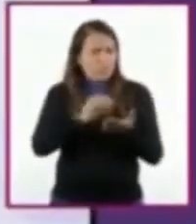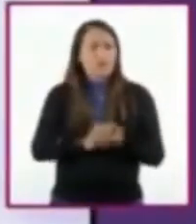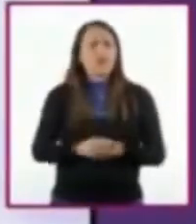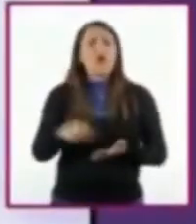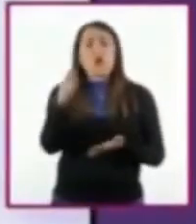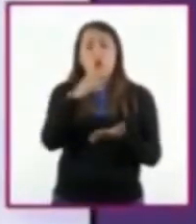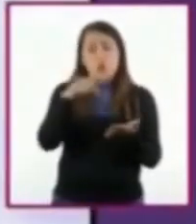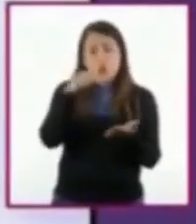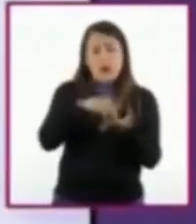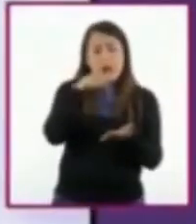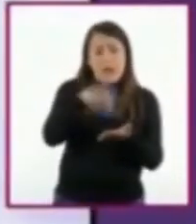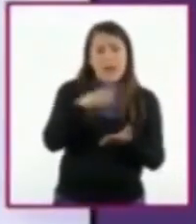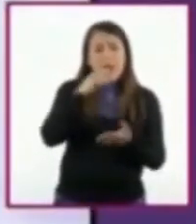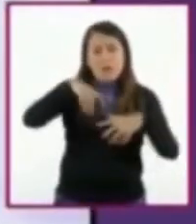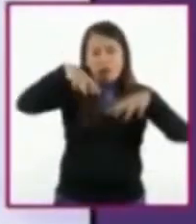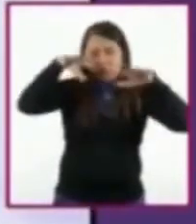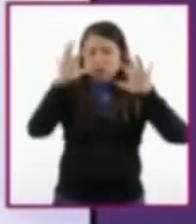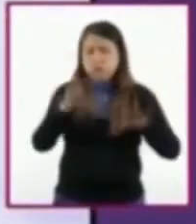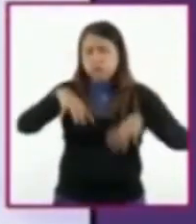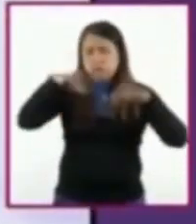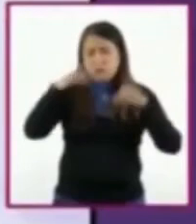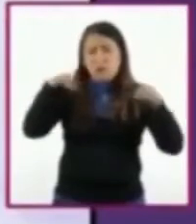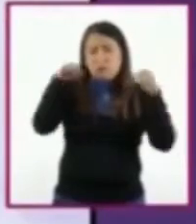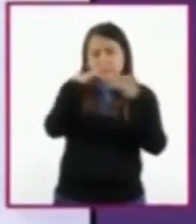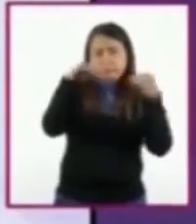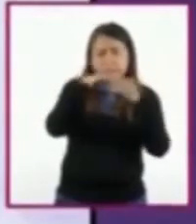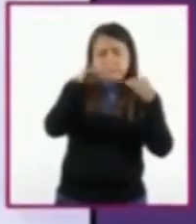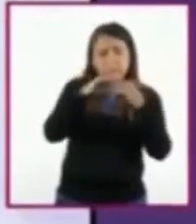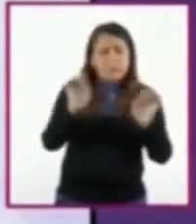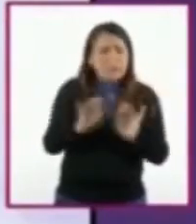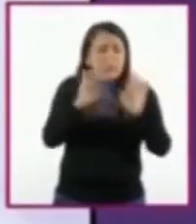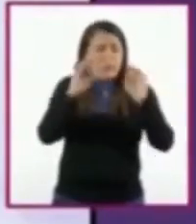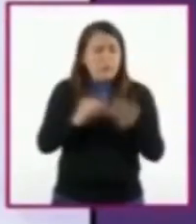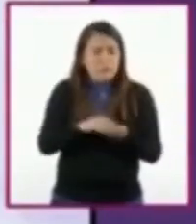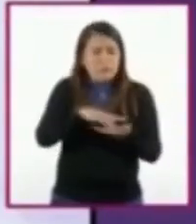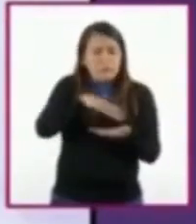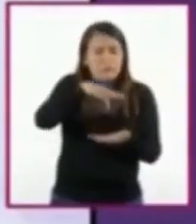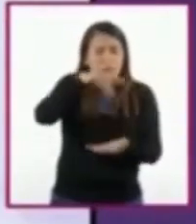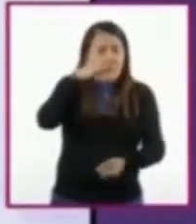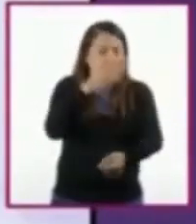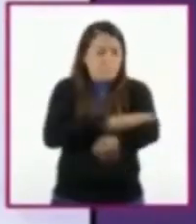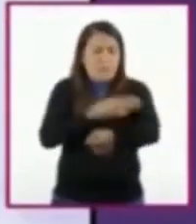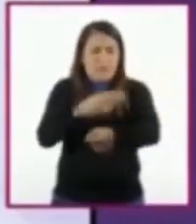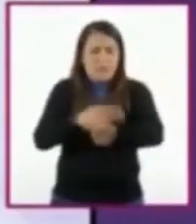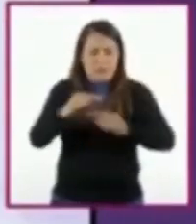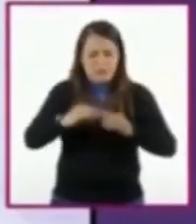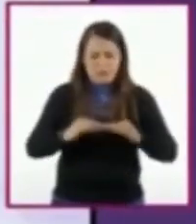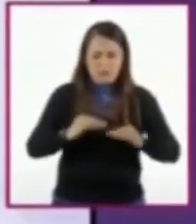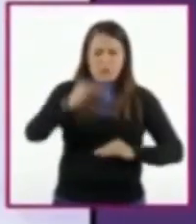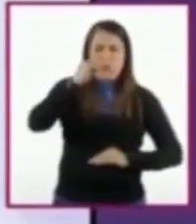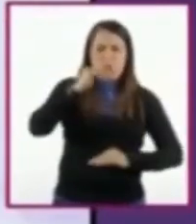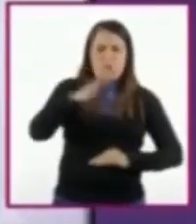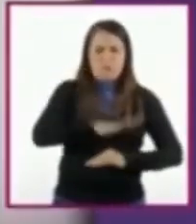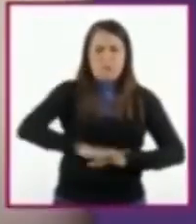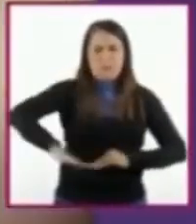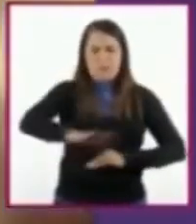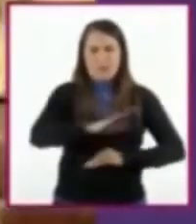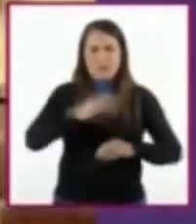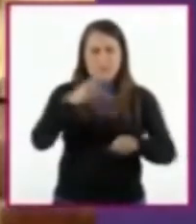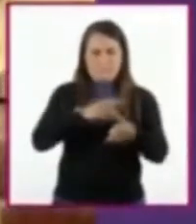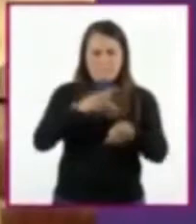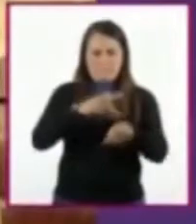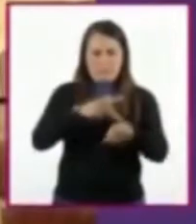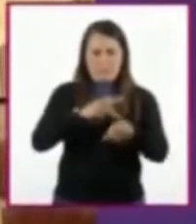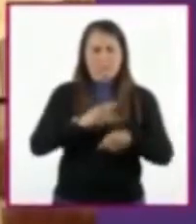llueve intensamente y existe el riesgo de inundaciones, se construyen casas de madera levantadas sobre bases de concreto.